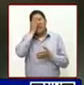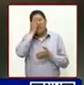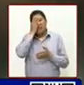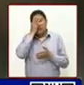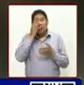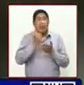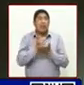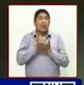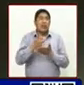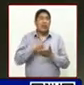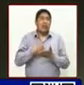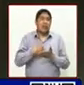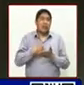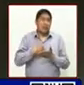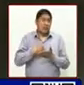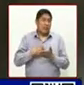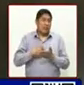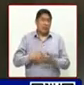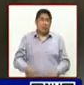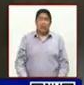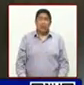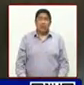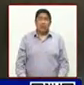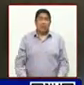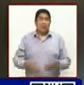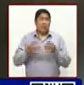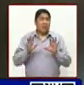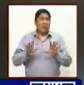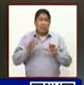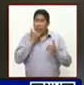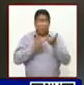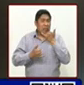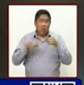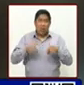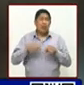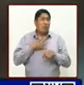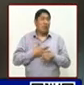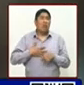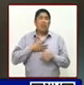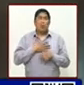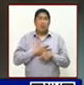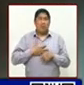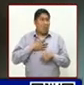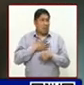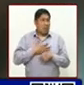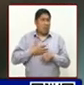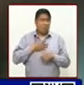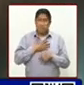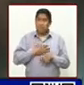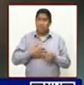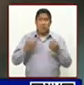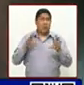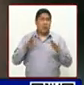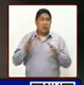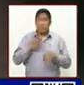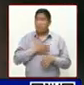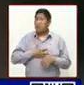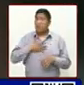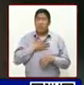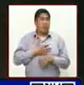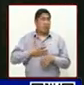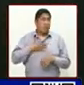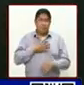favor, ayúdenme, esto no me duele. Ya no quiero estar aquí, por favor, me duele todo mi cuerpo, por